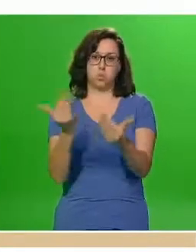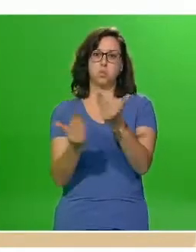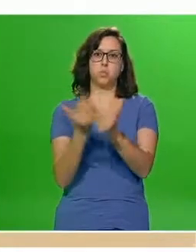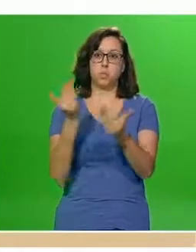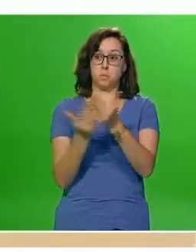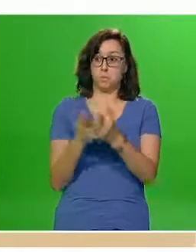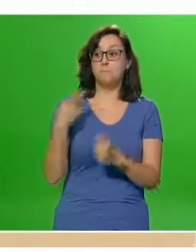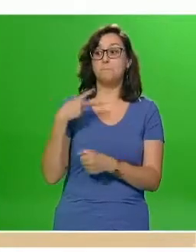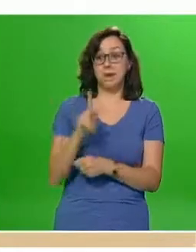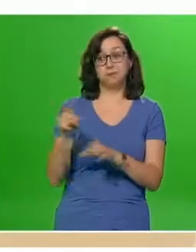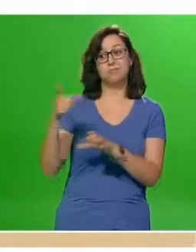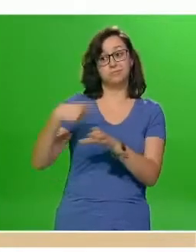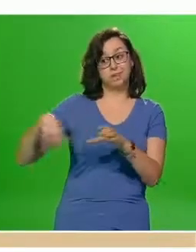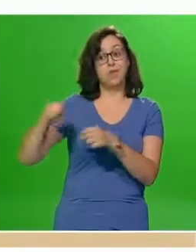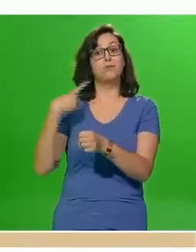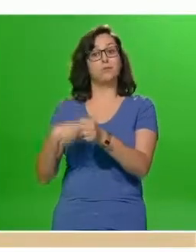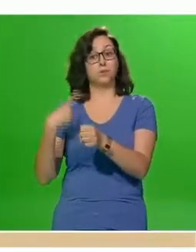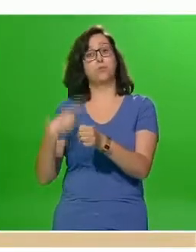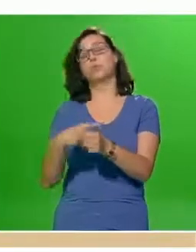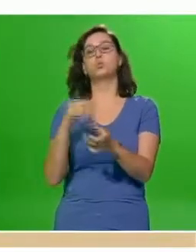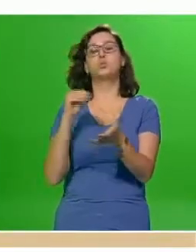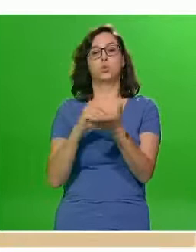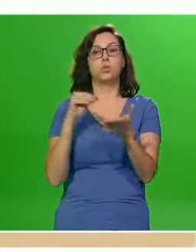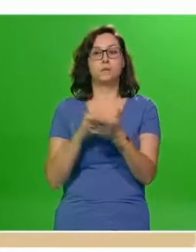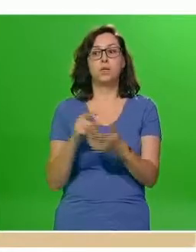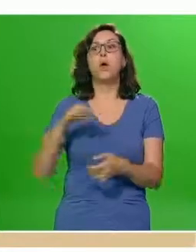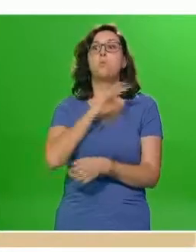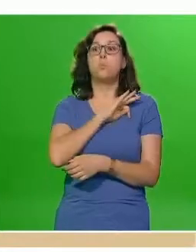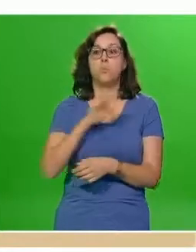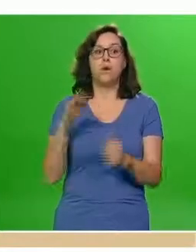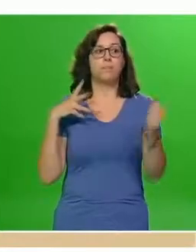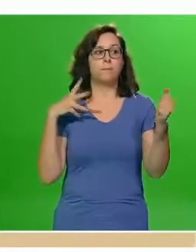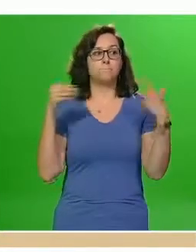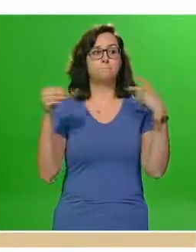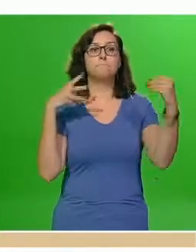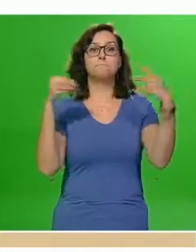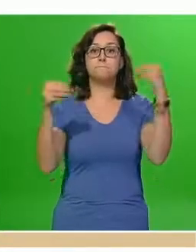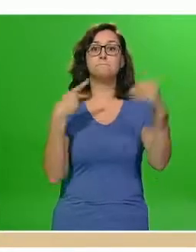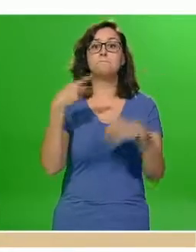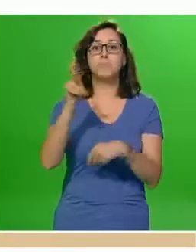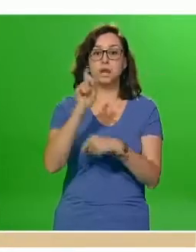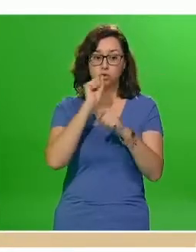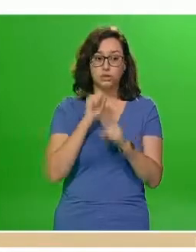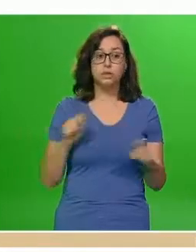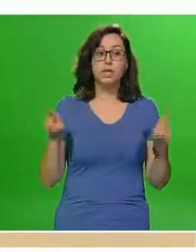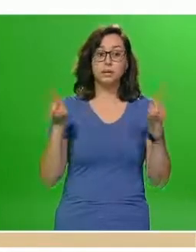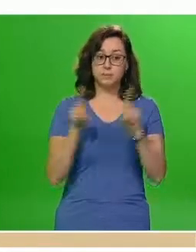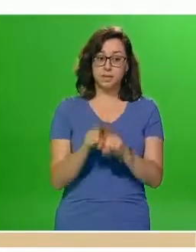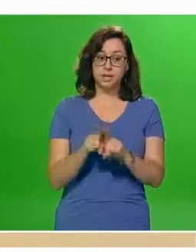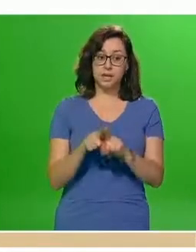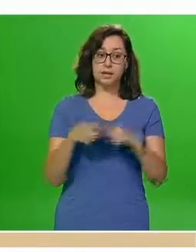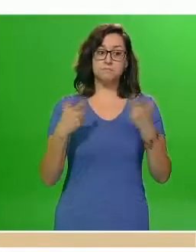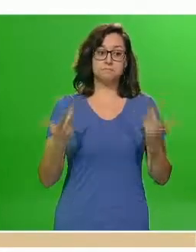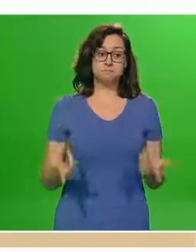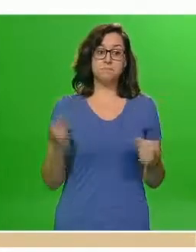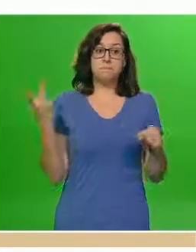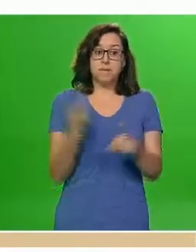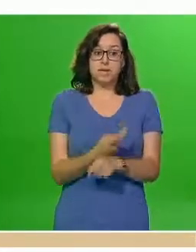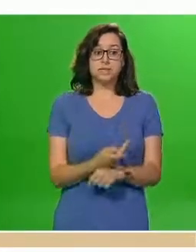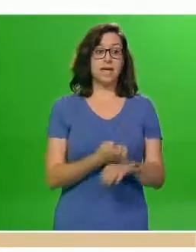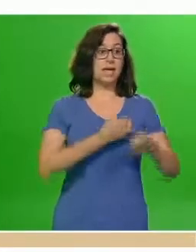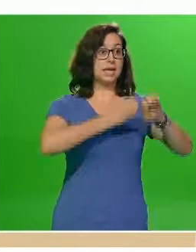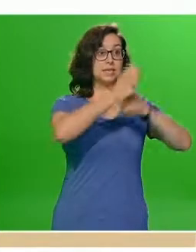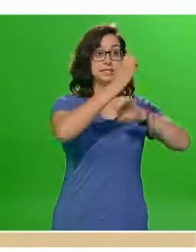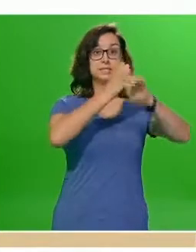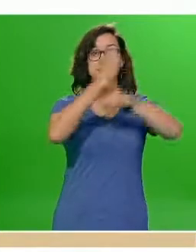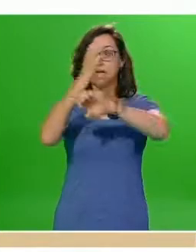de la epidemia. Pero al igual que lo comentado de la curva epidémica, este porcentaje puede ser diferente en cada una de las